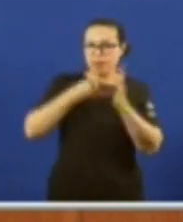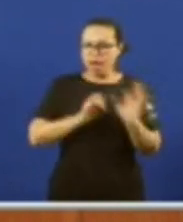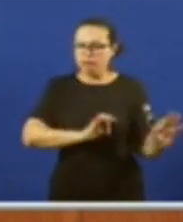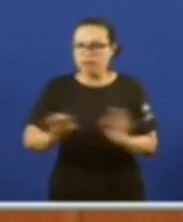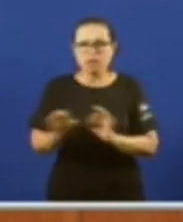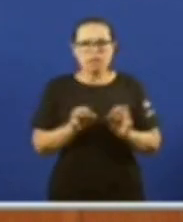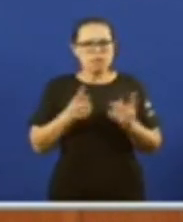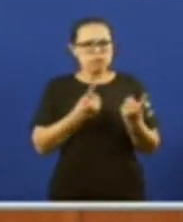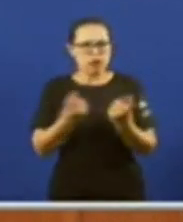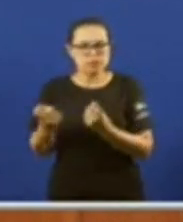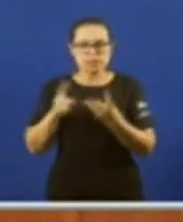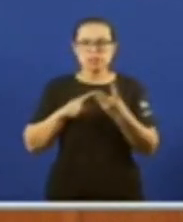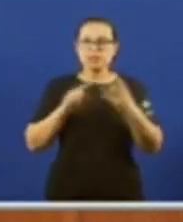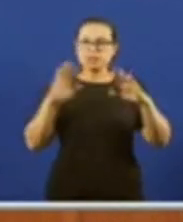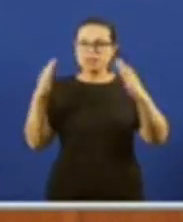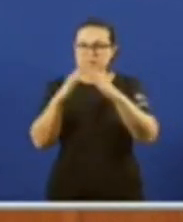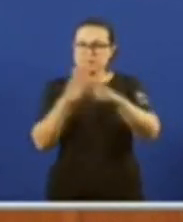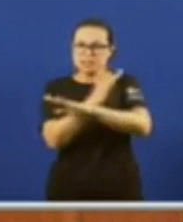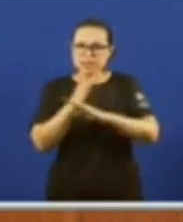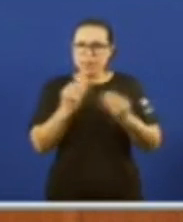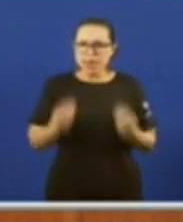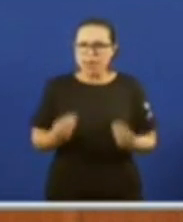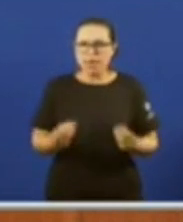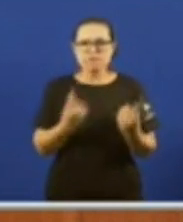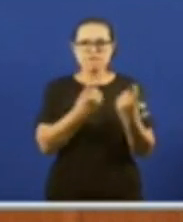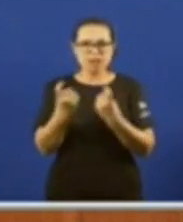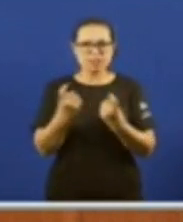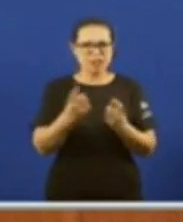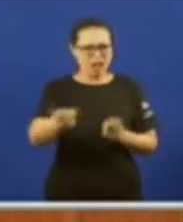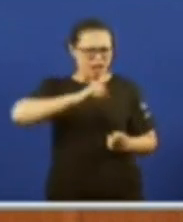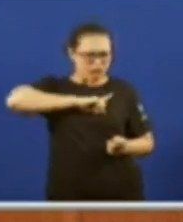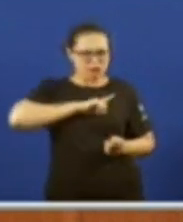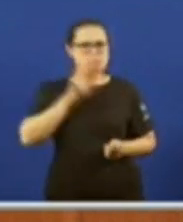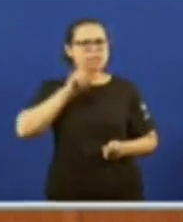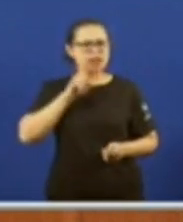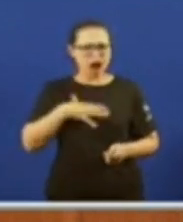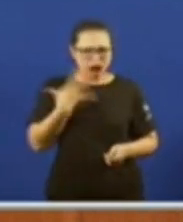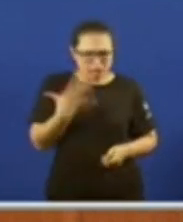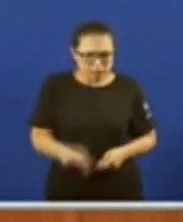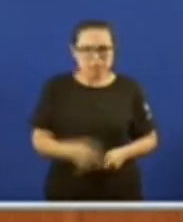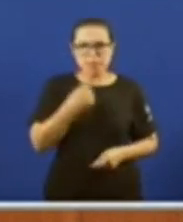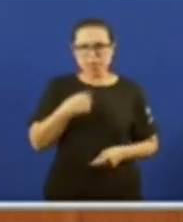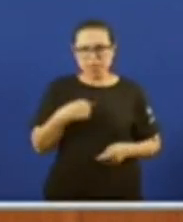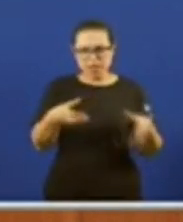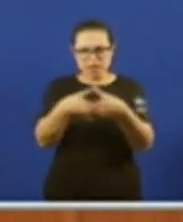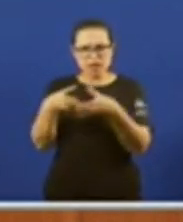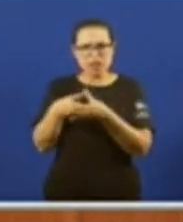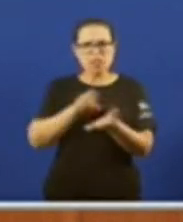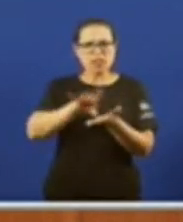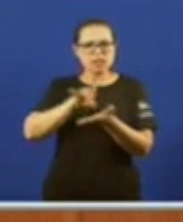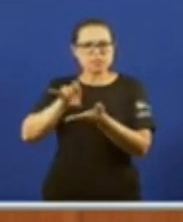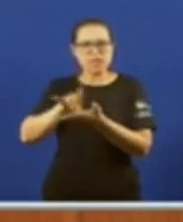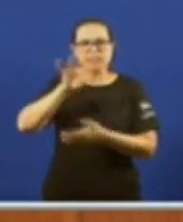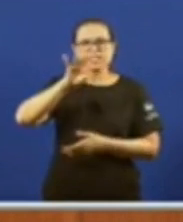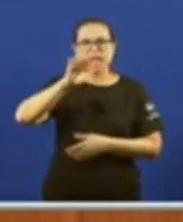continua improvisación de medio rural. Señor Feijóo, vostede a min acusoume de mentir dicindo que era falso que non se despedira a brigadistas de Seaga. Eu